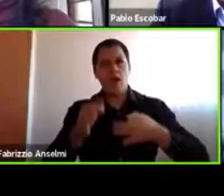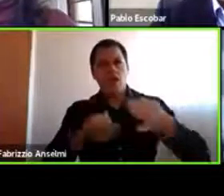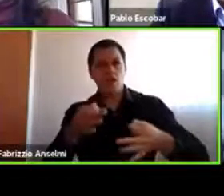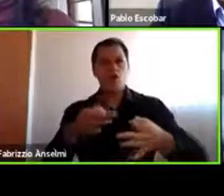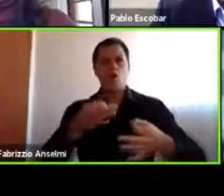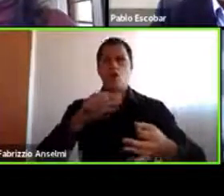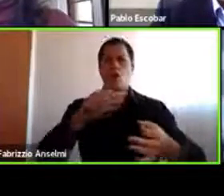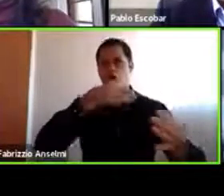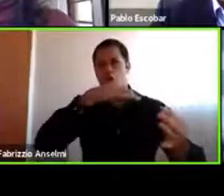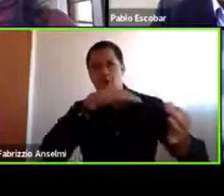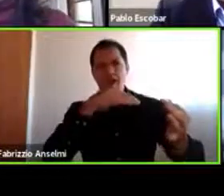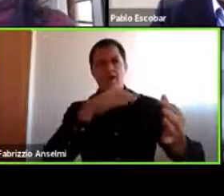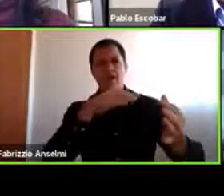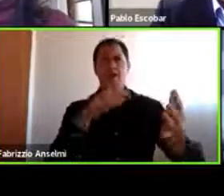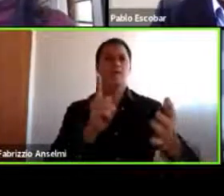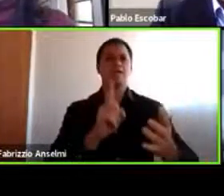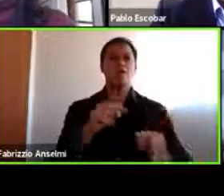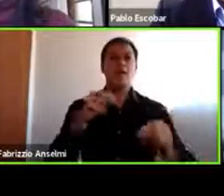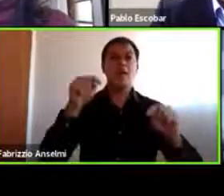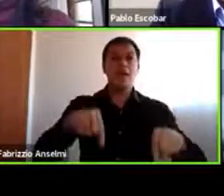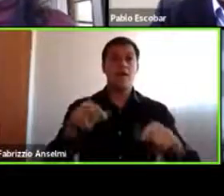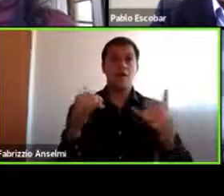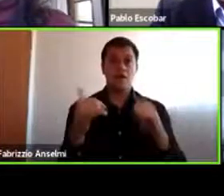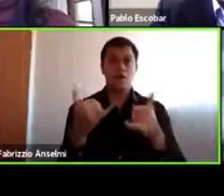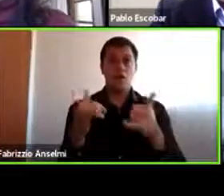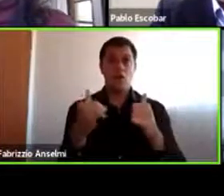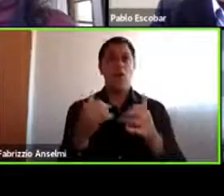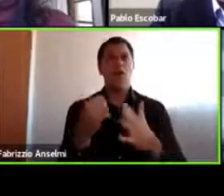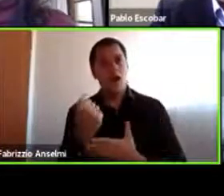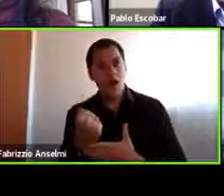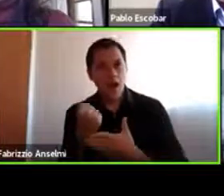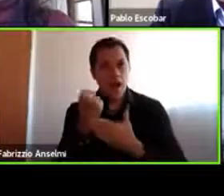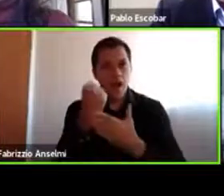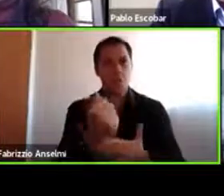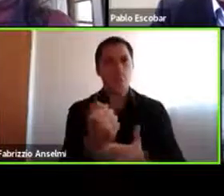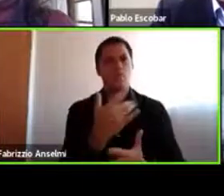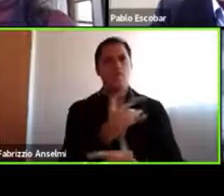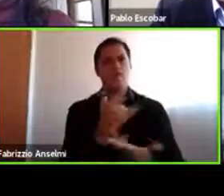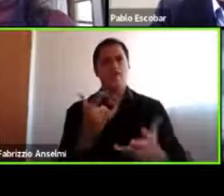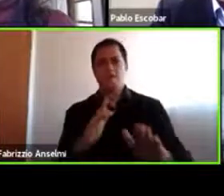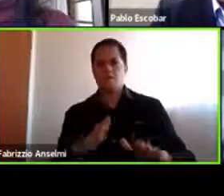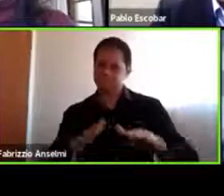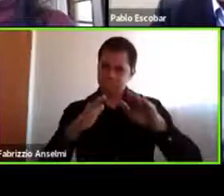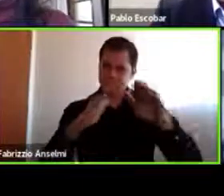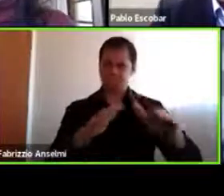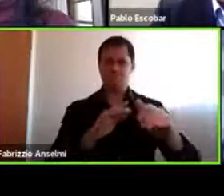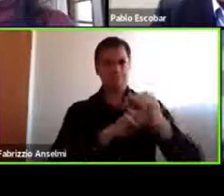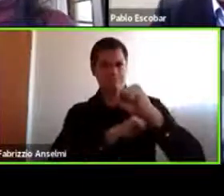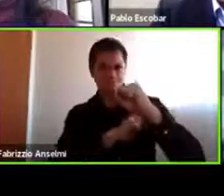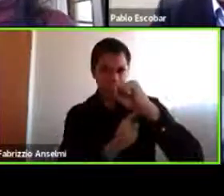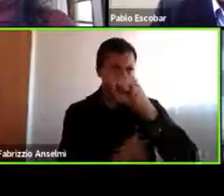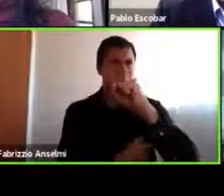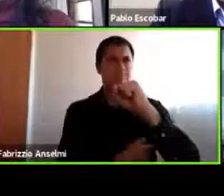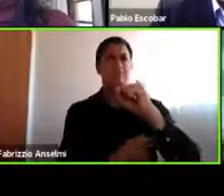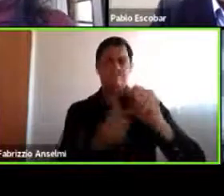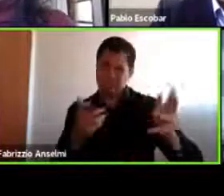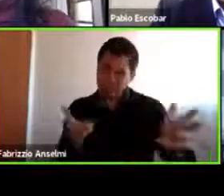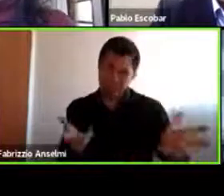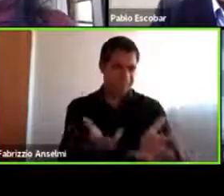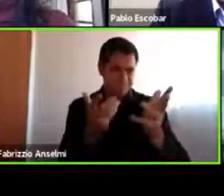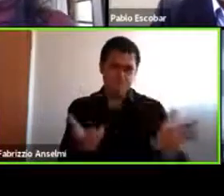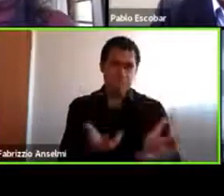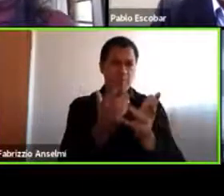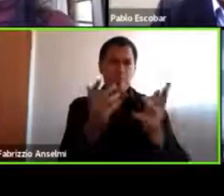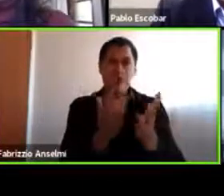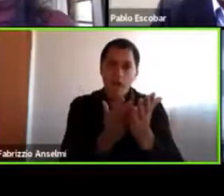de un juego que en realidad ayuda a fortalecer los precursores de la lectura, aquello que